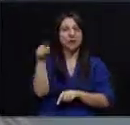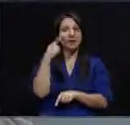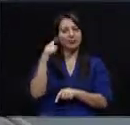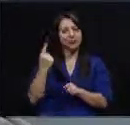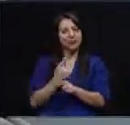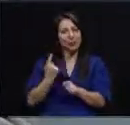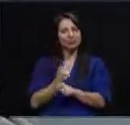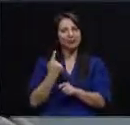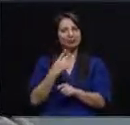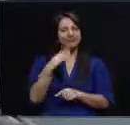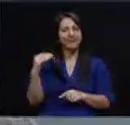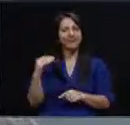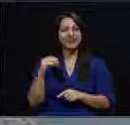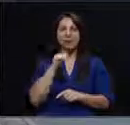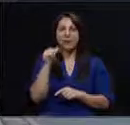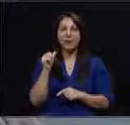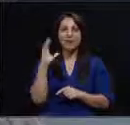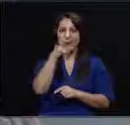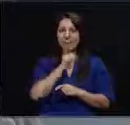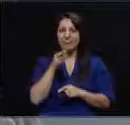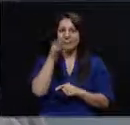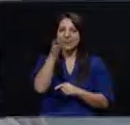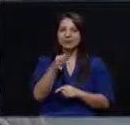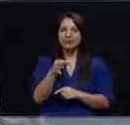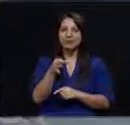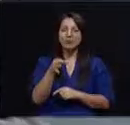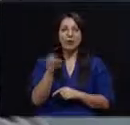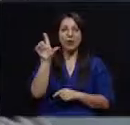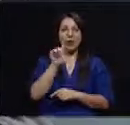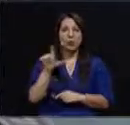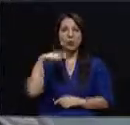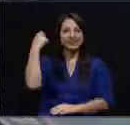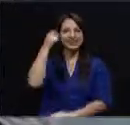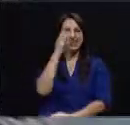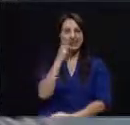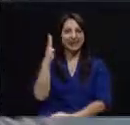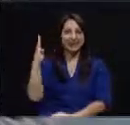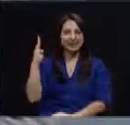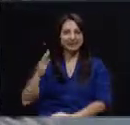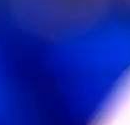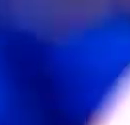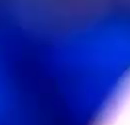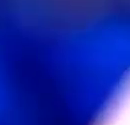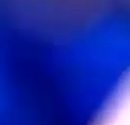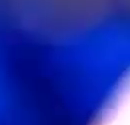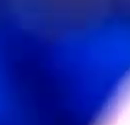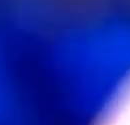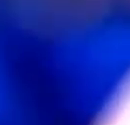ustedes, por supuesto, y no se pierdan nuestro próximo lunes de Cinemateca.